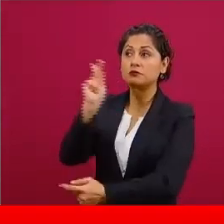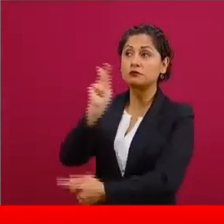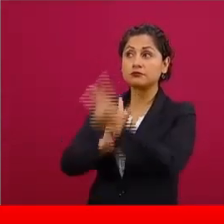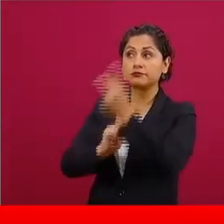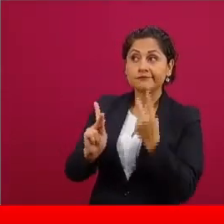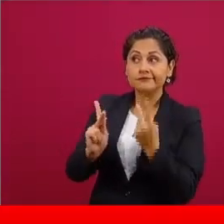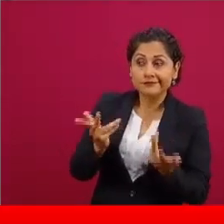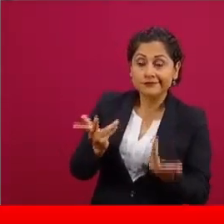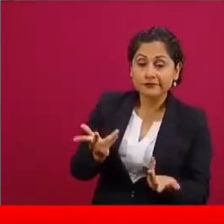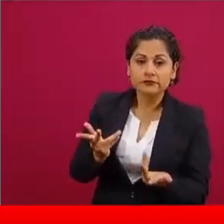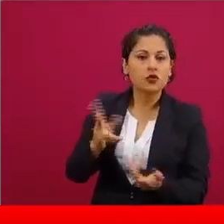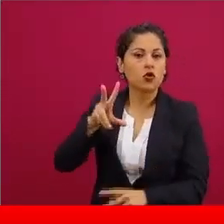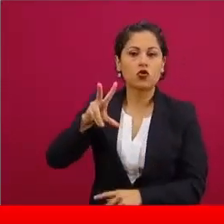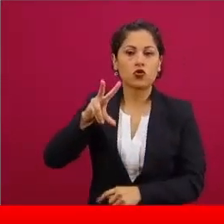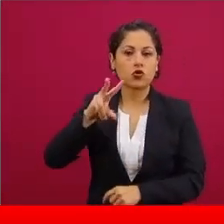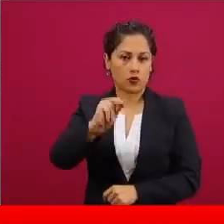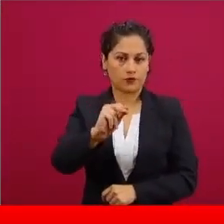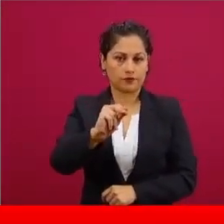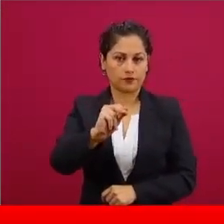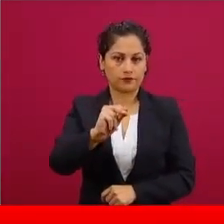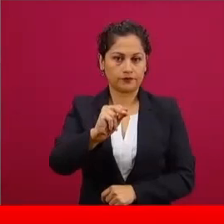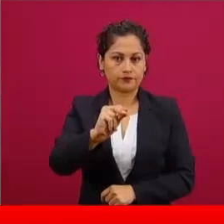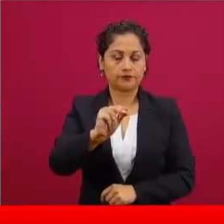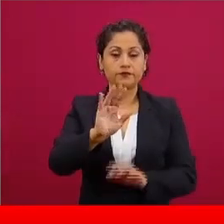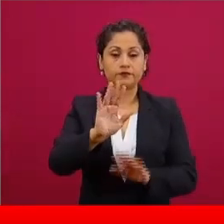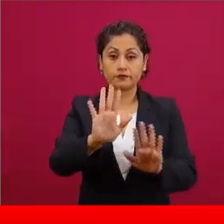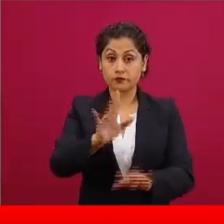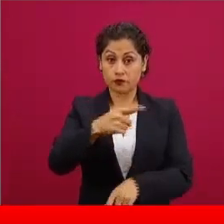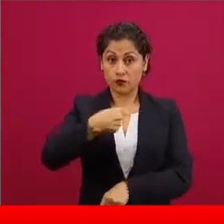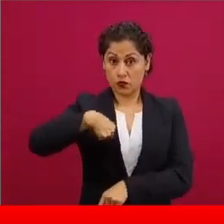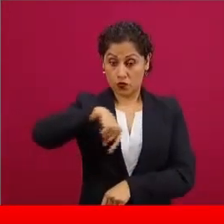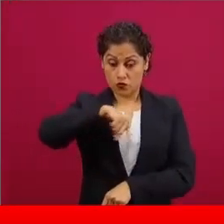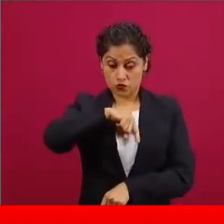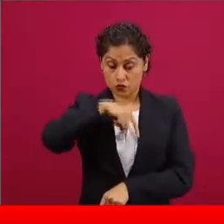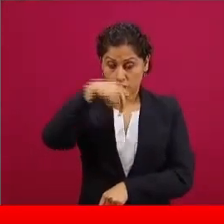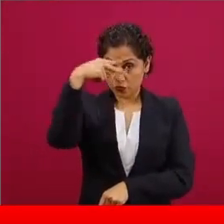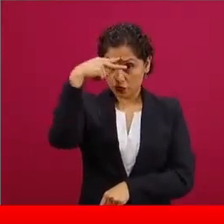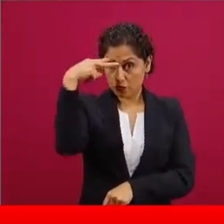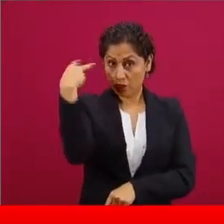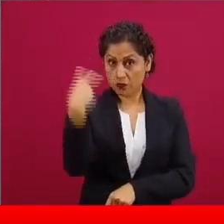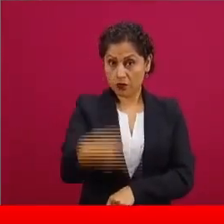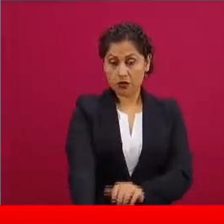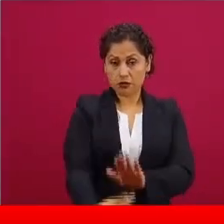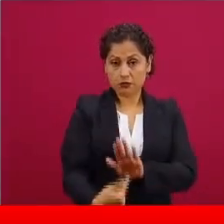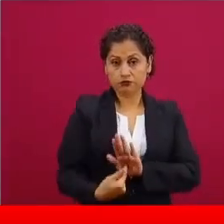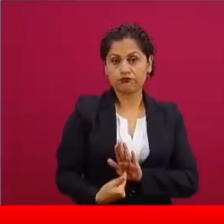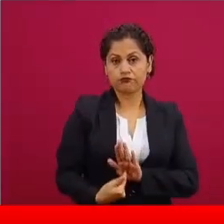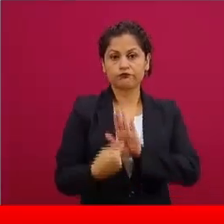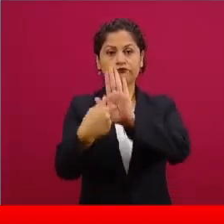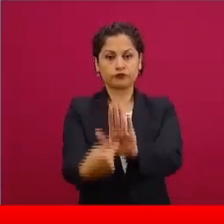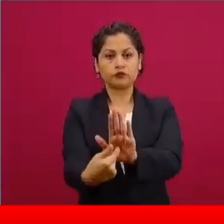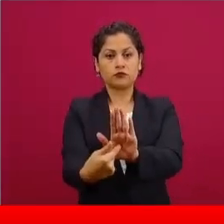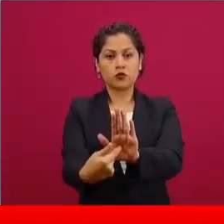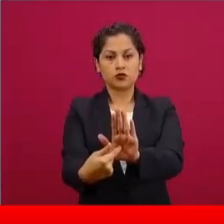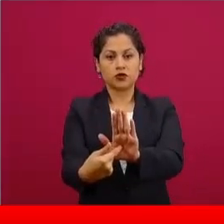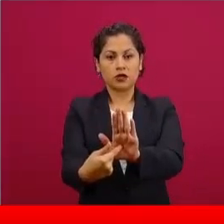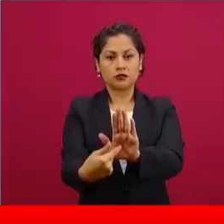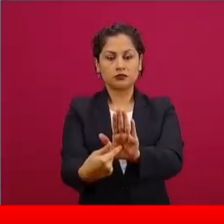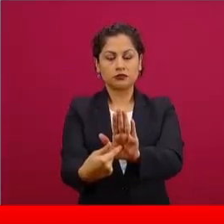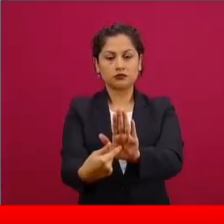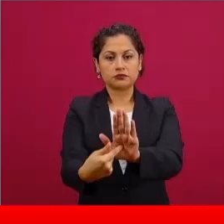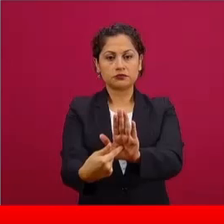vamos a demostrar que hay otra forma de enfrentar la crisis sanitaria